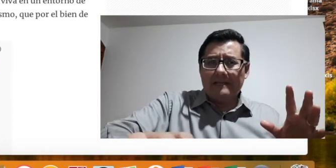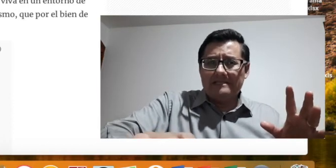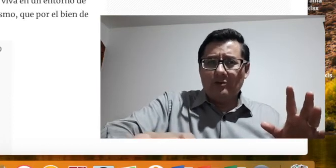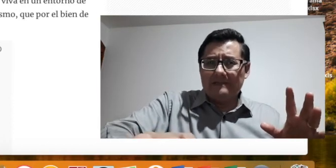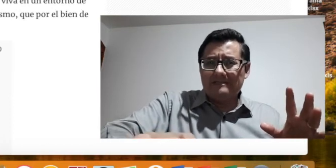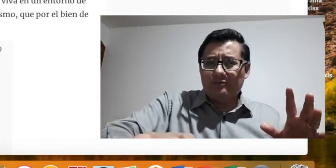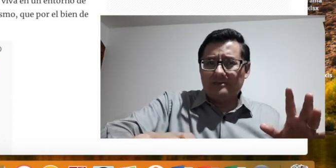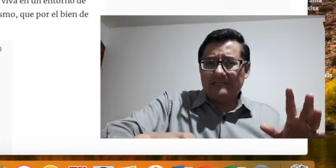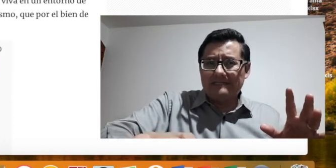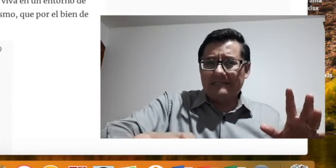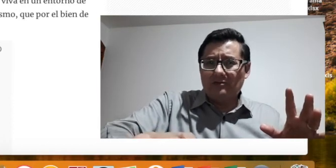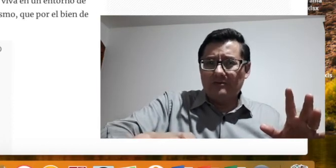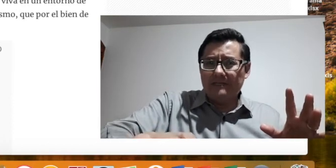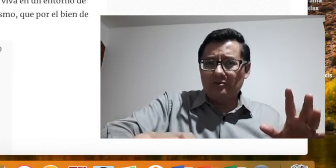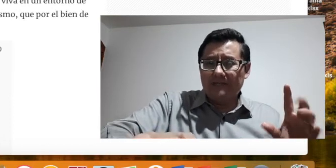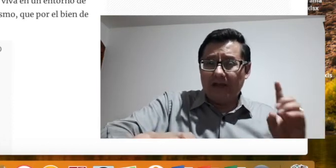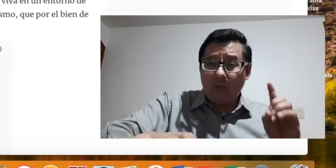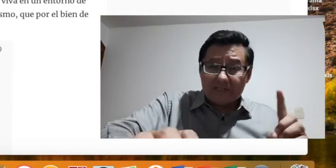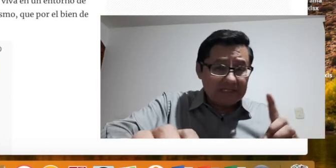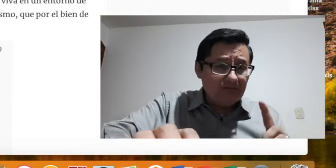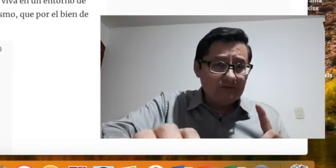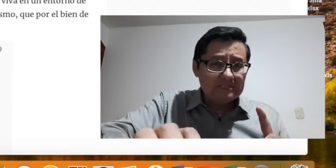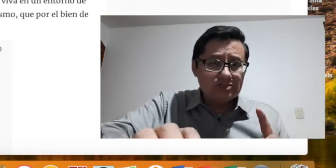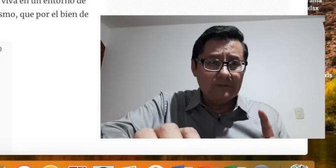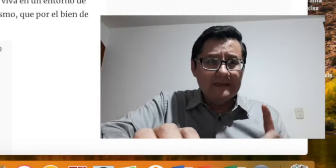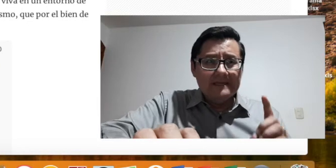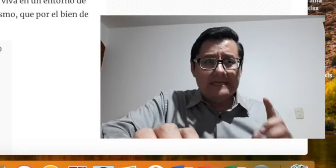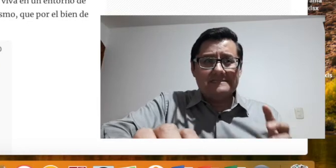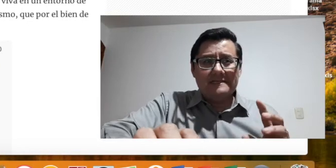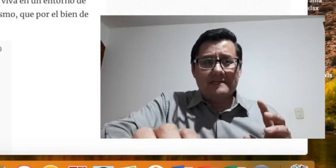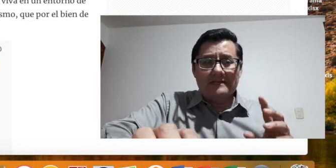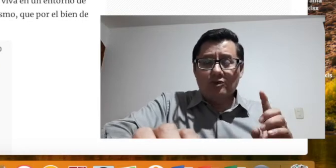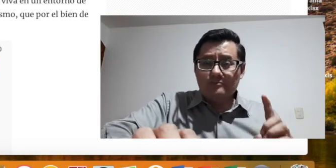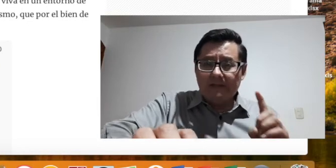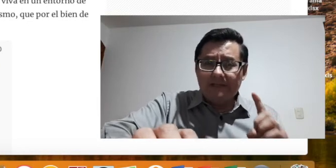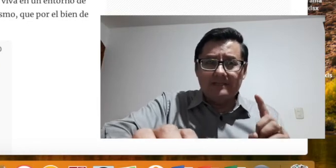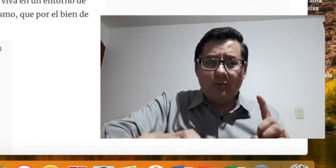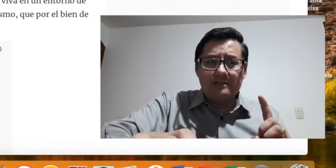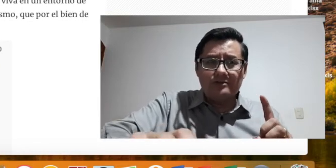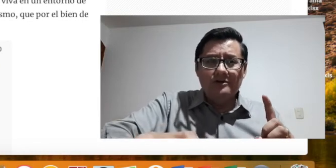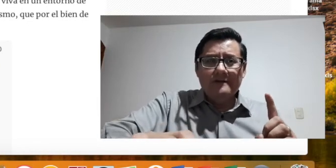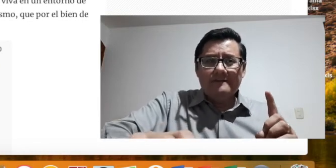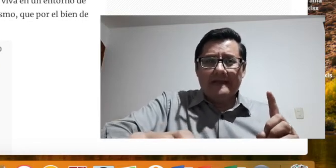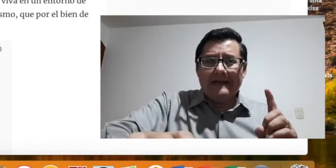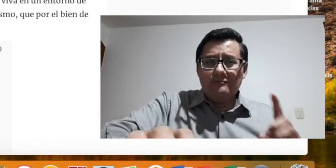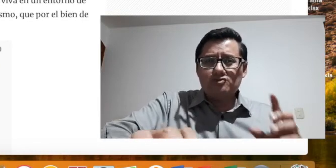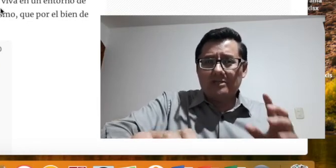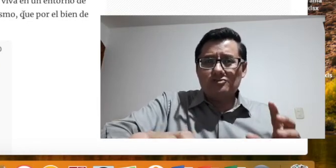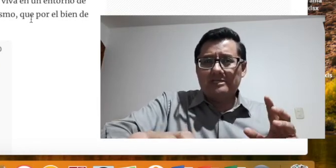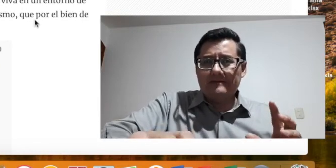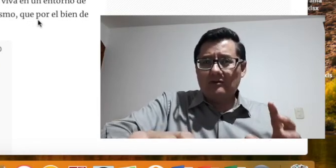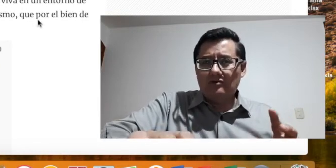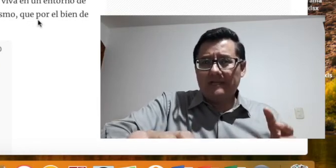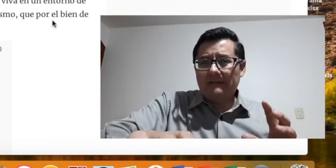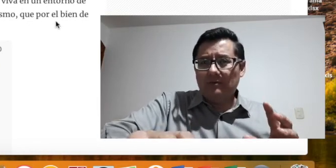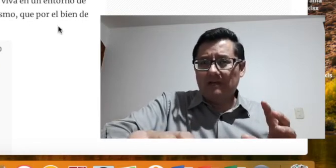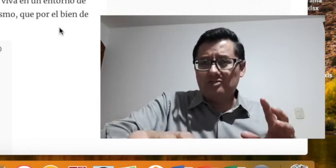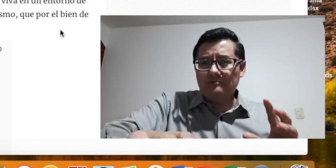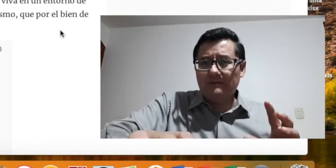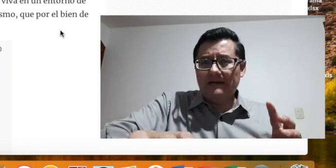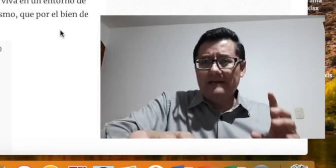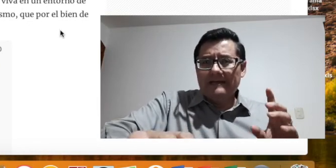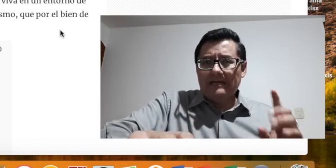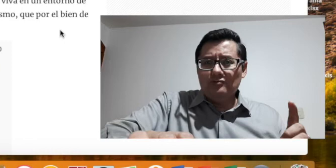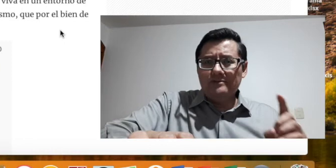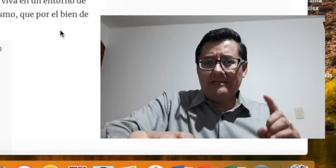El objetivo más importante del gobierno de la Cuarta Transformación es que en 2024 tengamos una sociedad mejor, que la